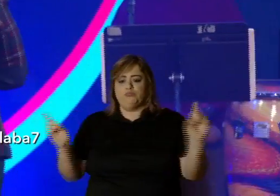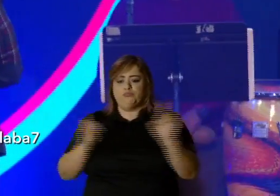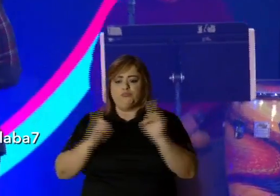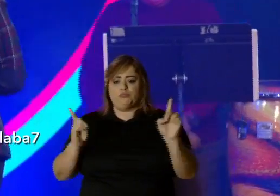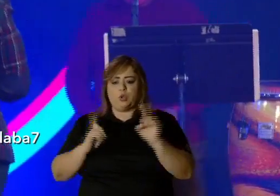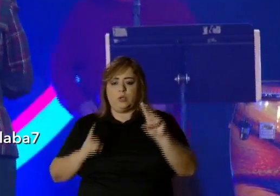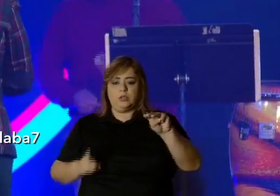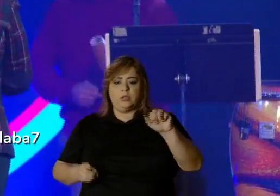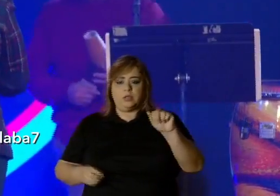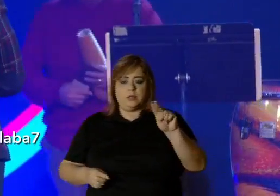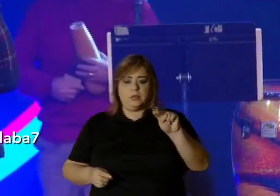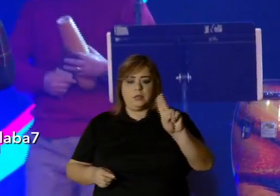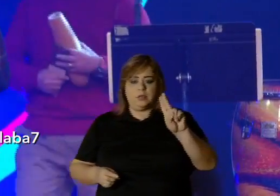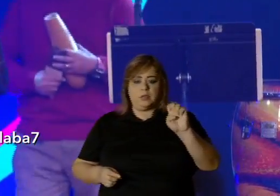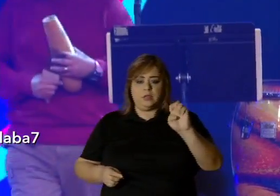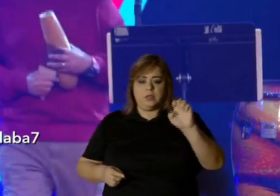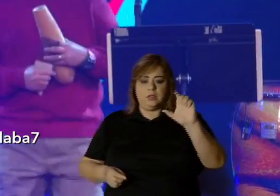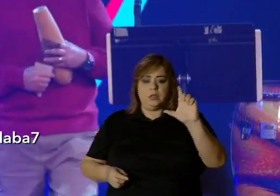Venga.